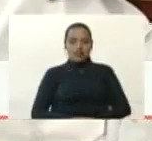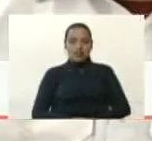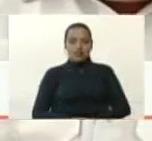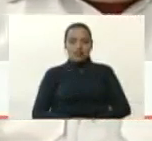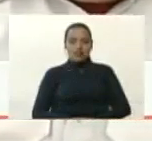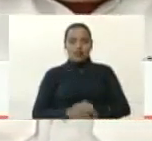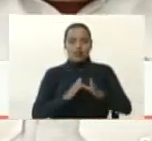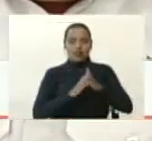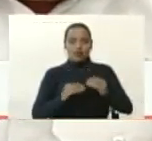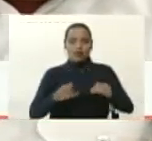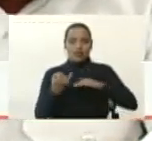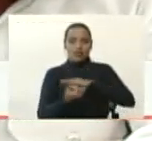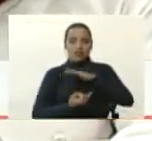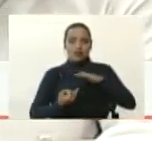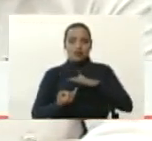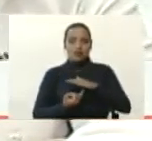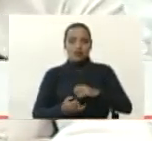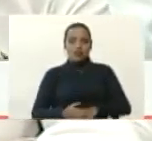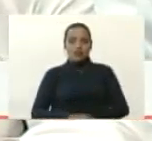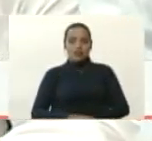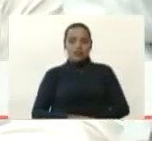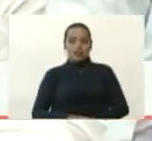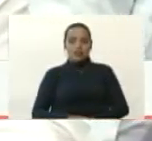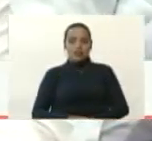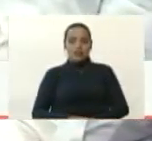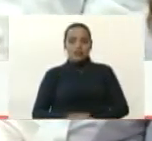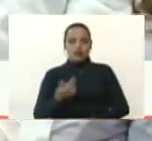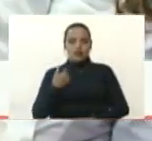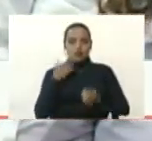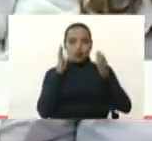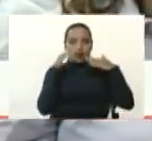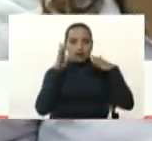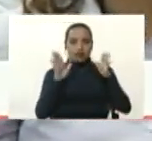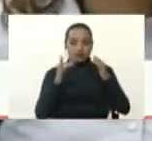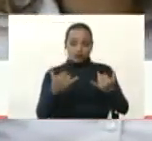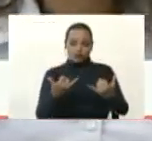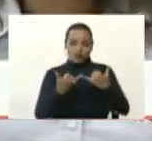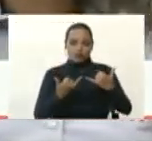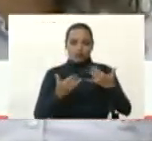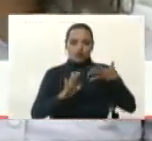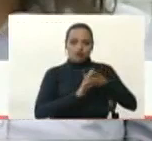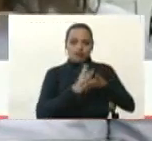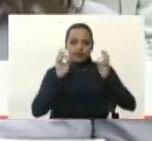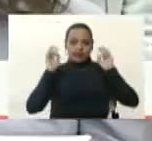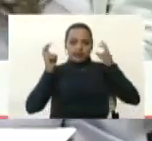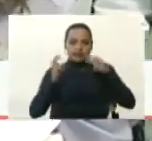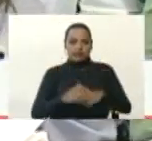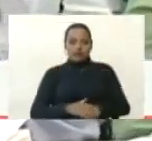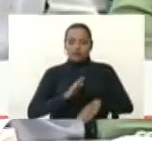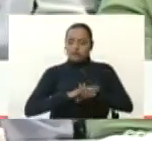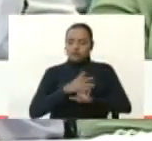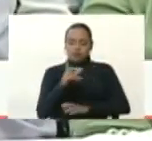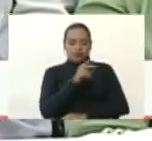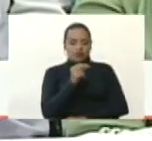todas las instituciones, la misión médica, personalmente atiendo este tema. Al detalle, porque no es fácil, es bastante